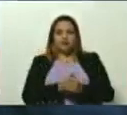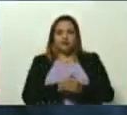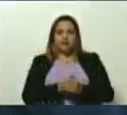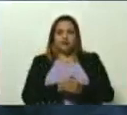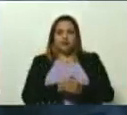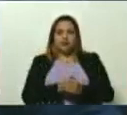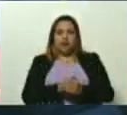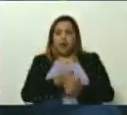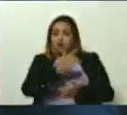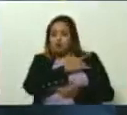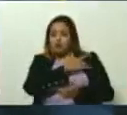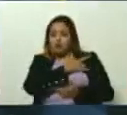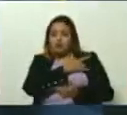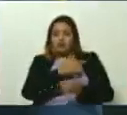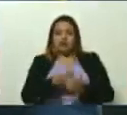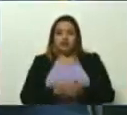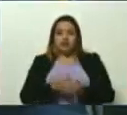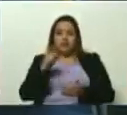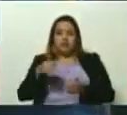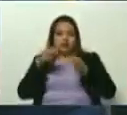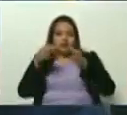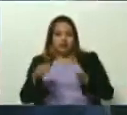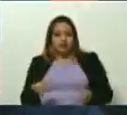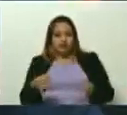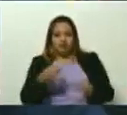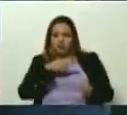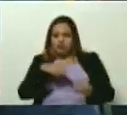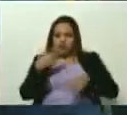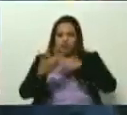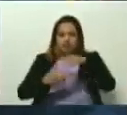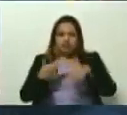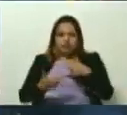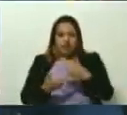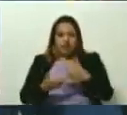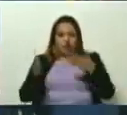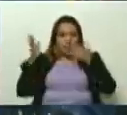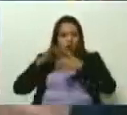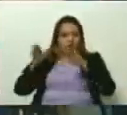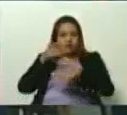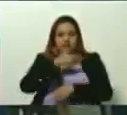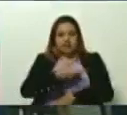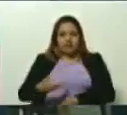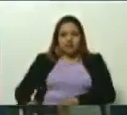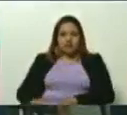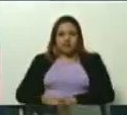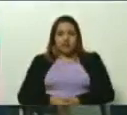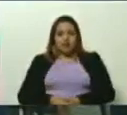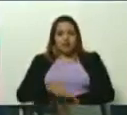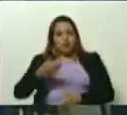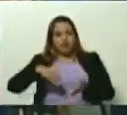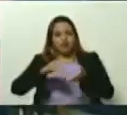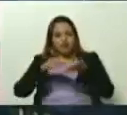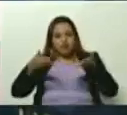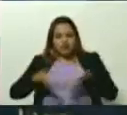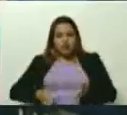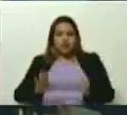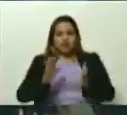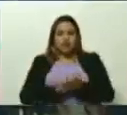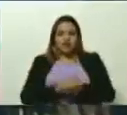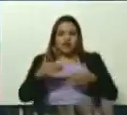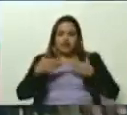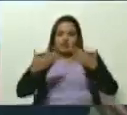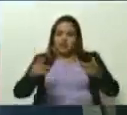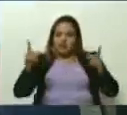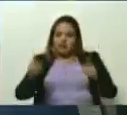la universidad, y estoy seguro que vamos a revolucionar, que es la orden que nos da nuestro presidente, para renacer y avanzar